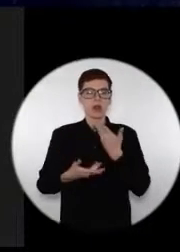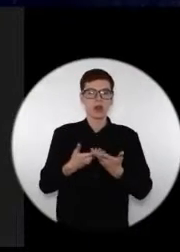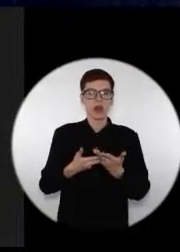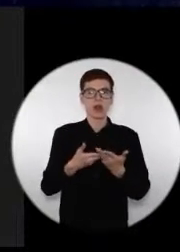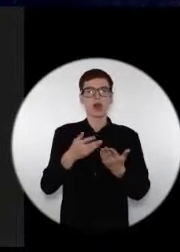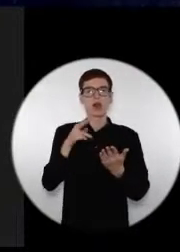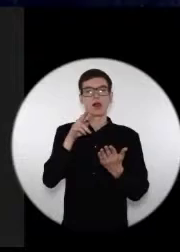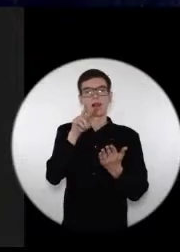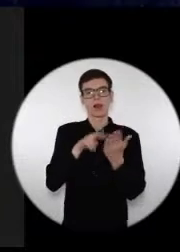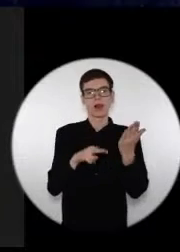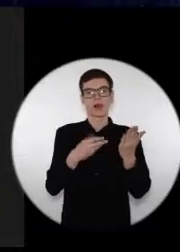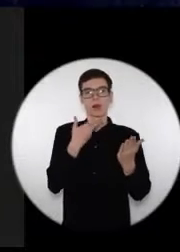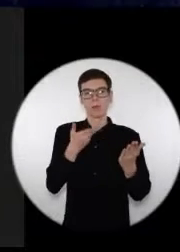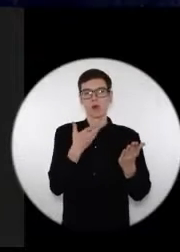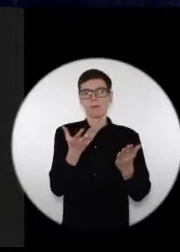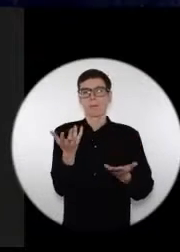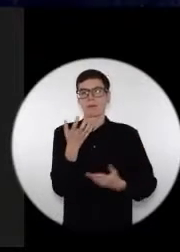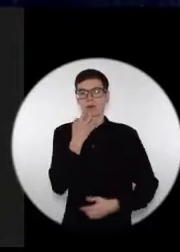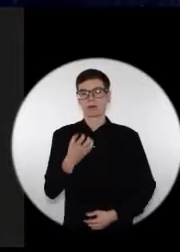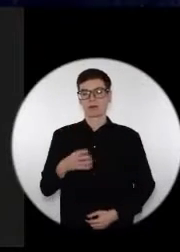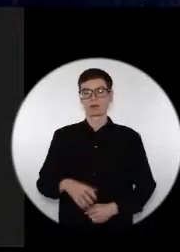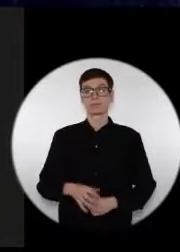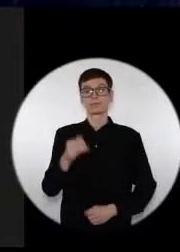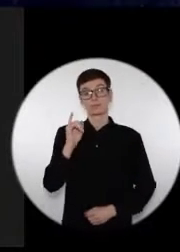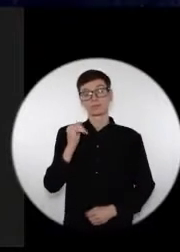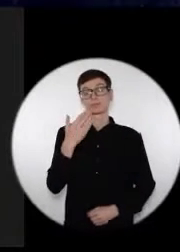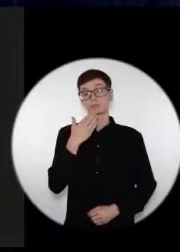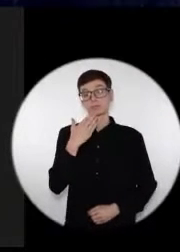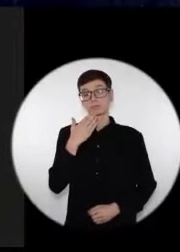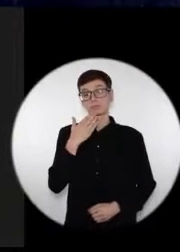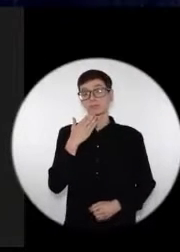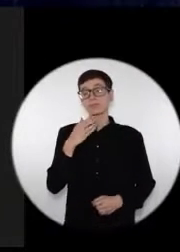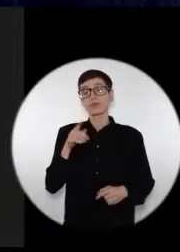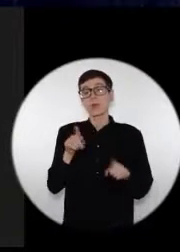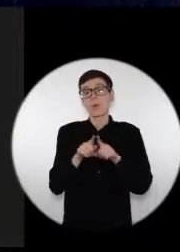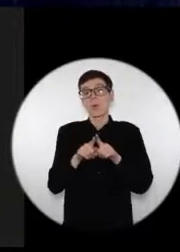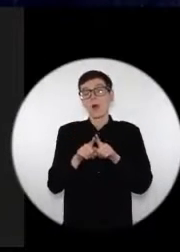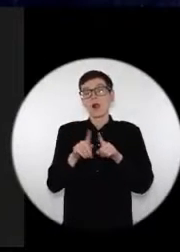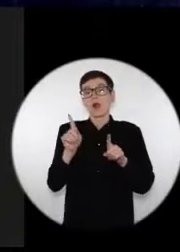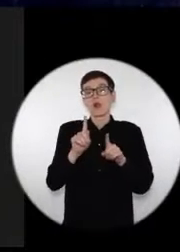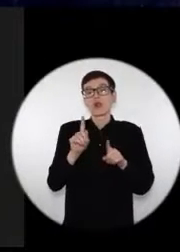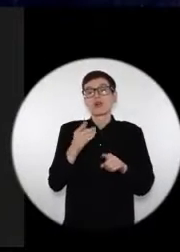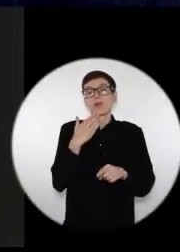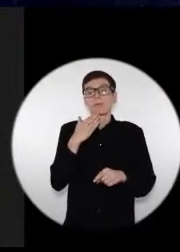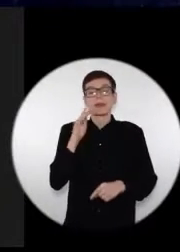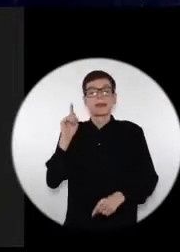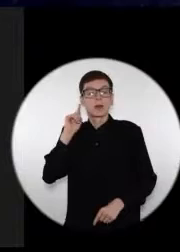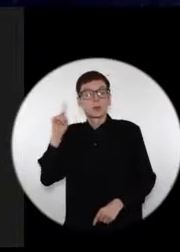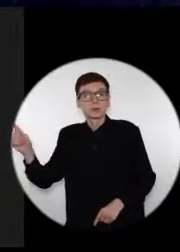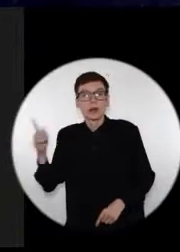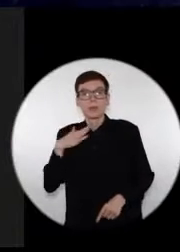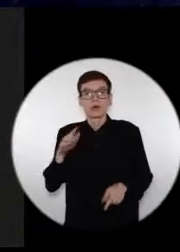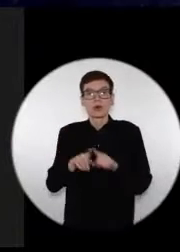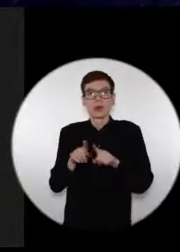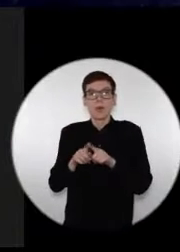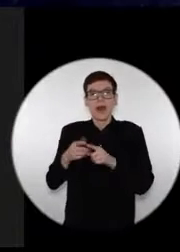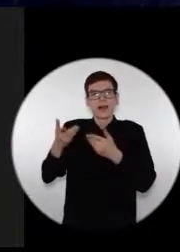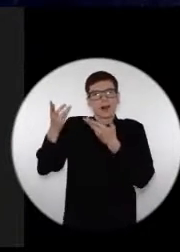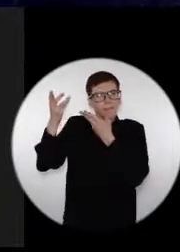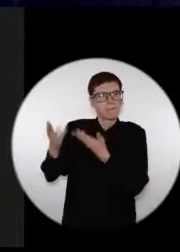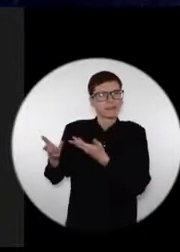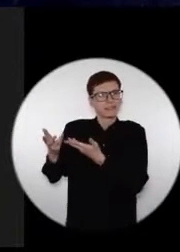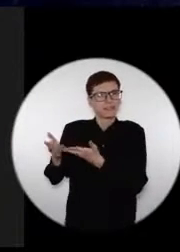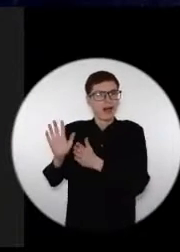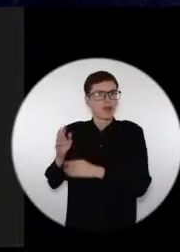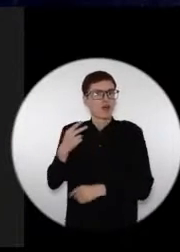eso se inspira se si respondiste pregunta con eso sí claro yo creo que mejor aún quizás no escucharlo porque si no uno estaría